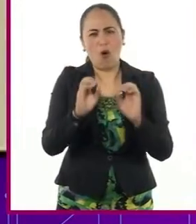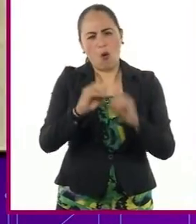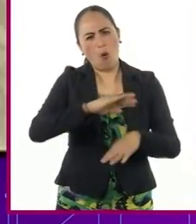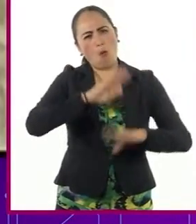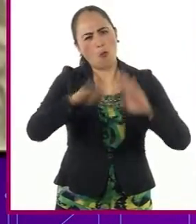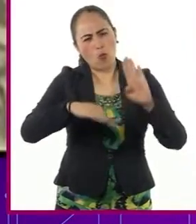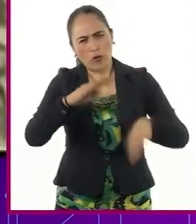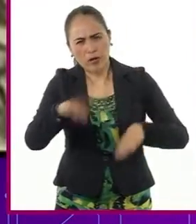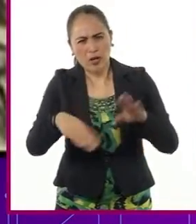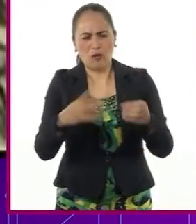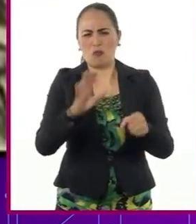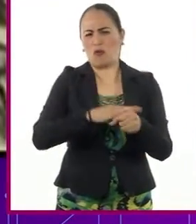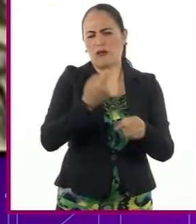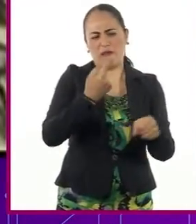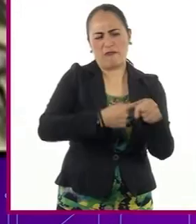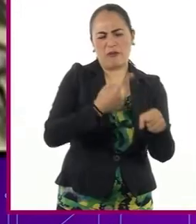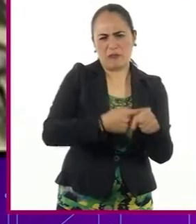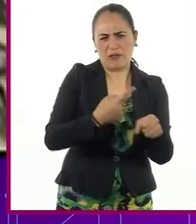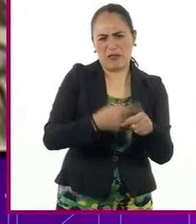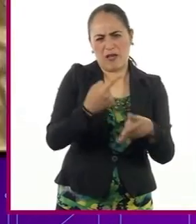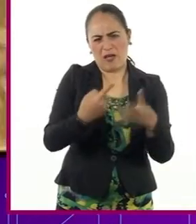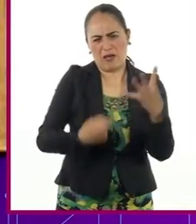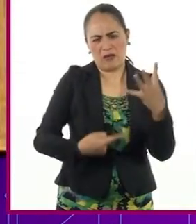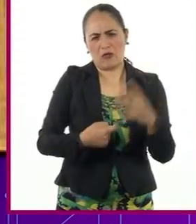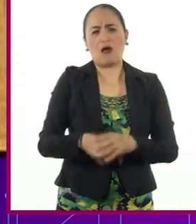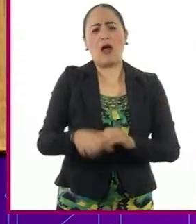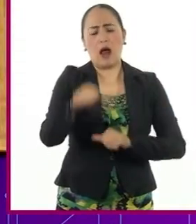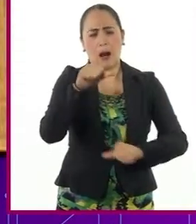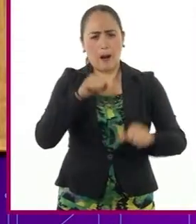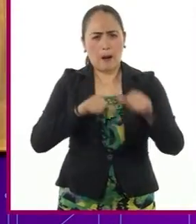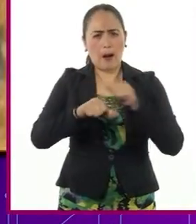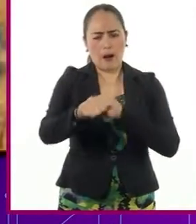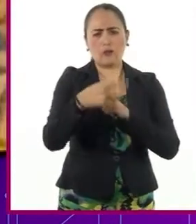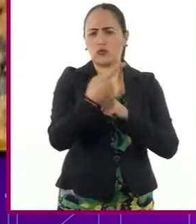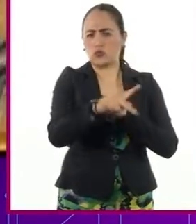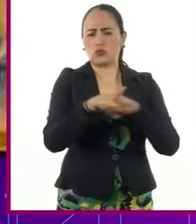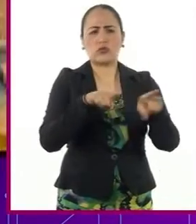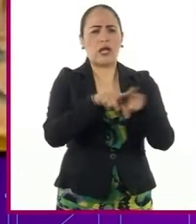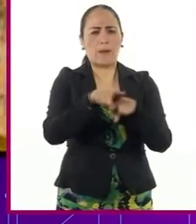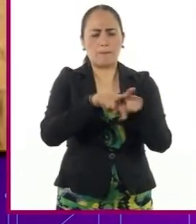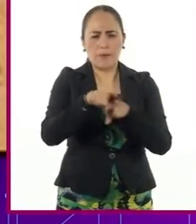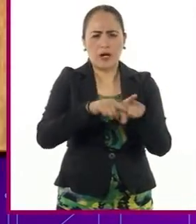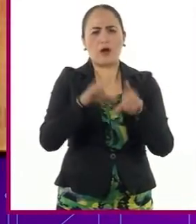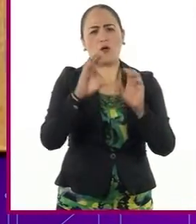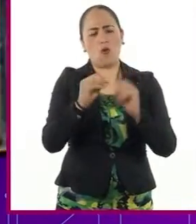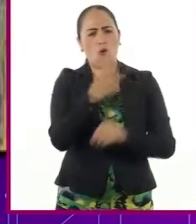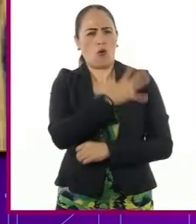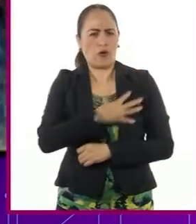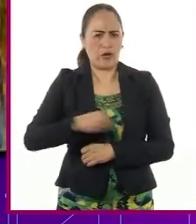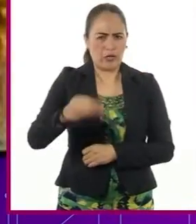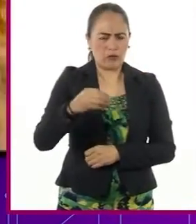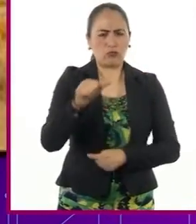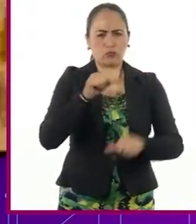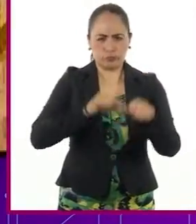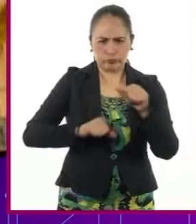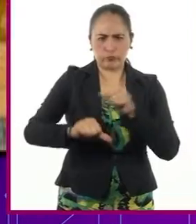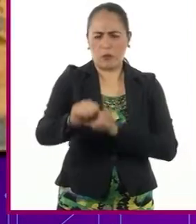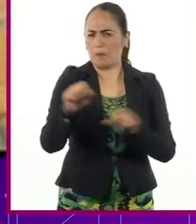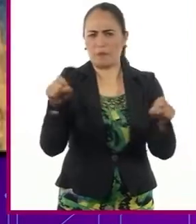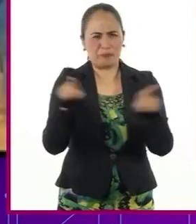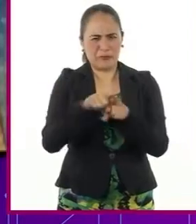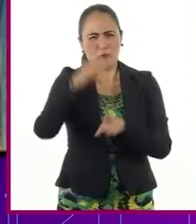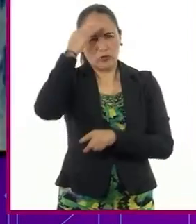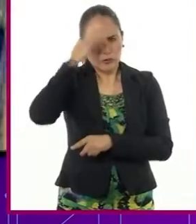las epidemias, fueron reemplazados por sus hermanos, por sus hijos, por otros señores